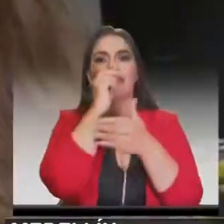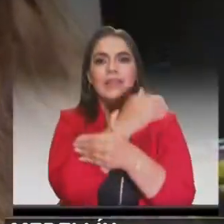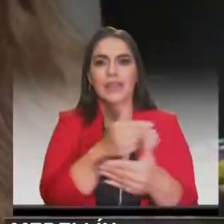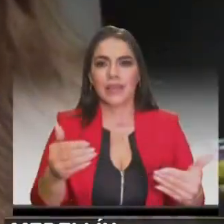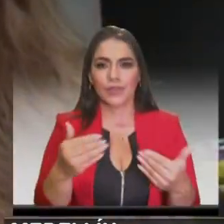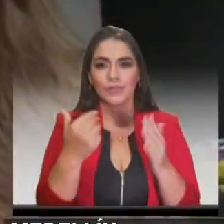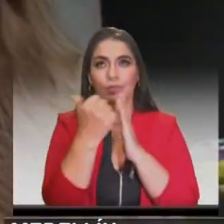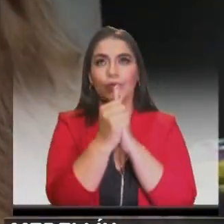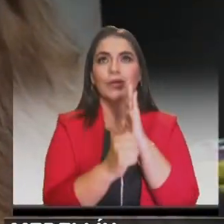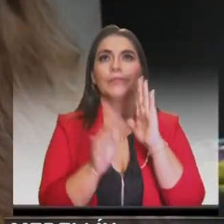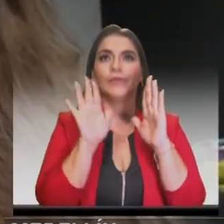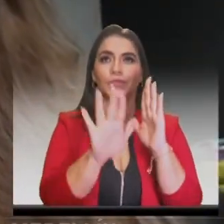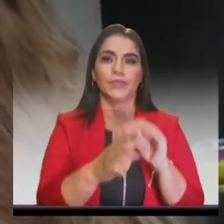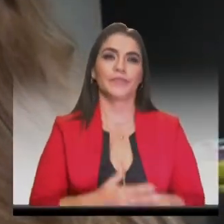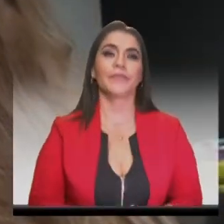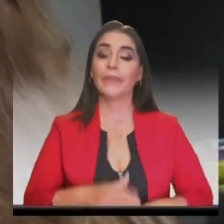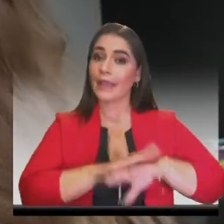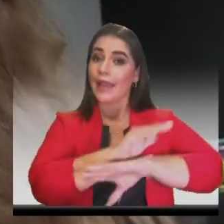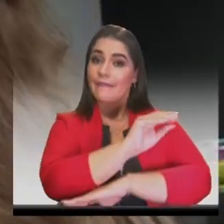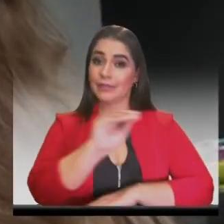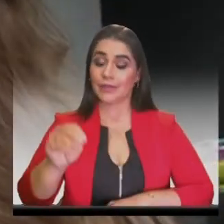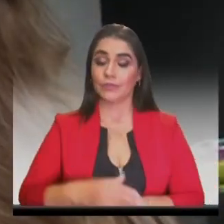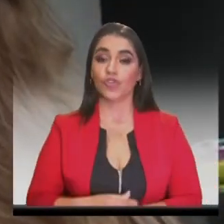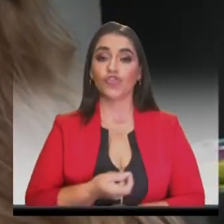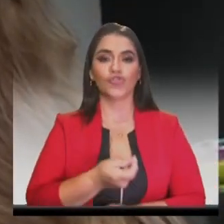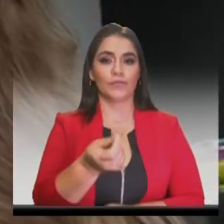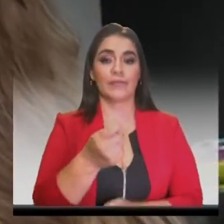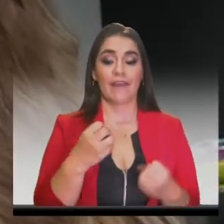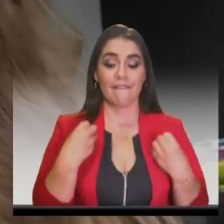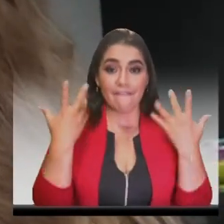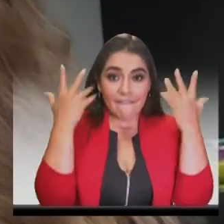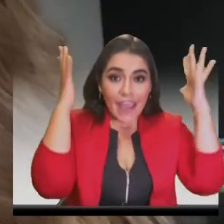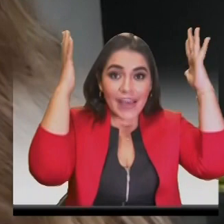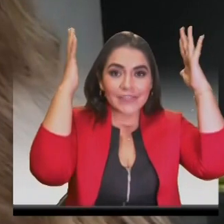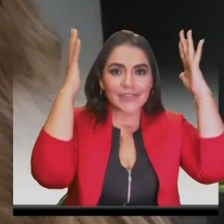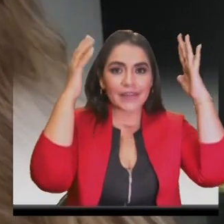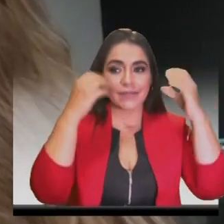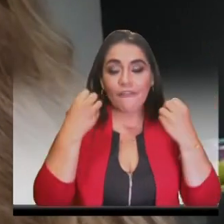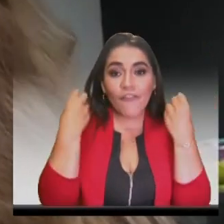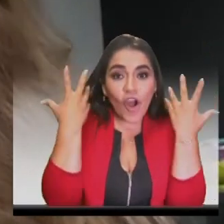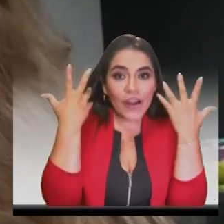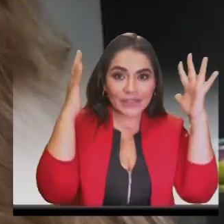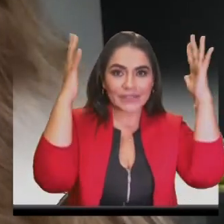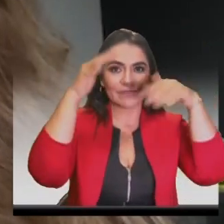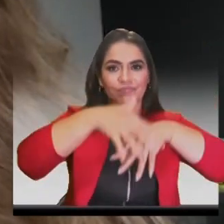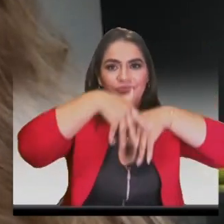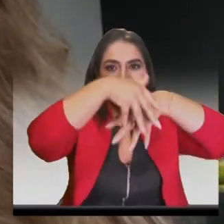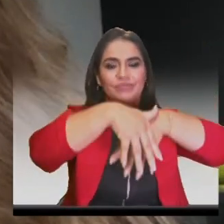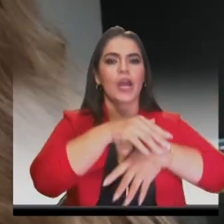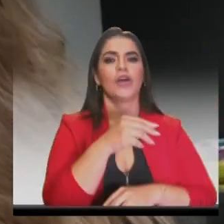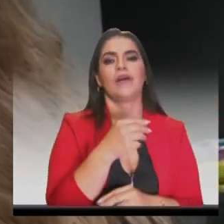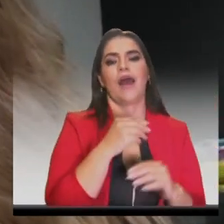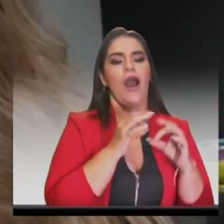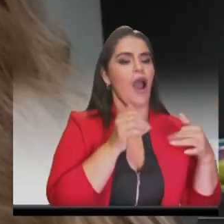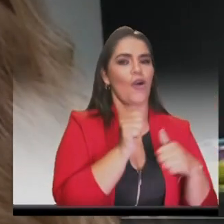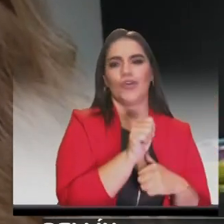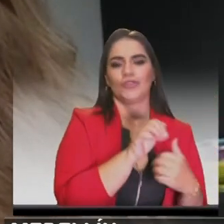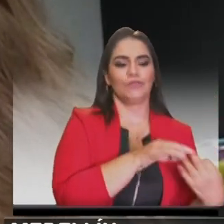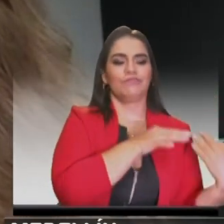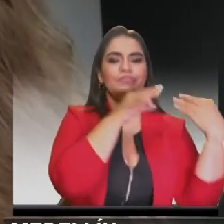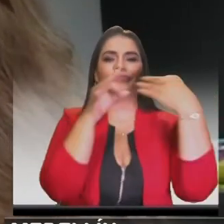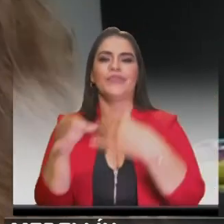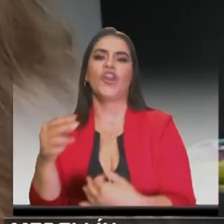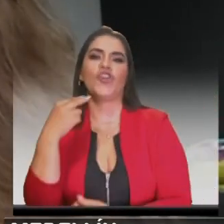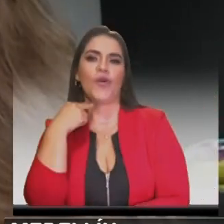Les queremos contar que la Feria de Flores será en noviembre, que traeremos una feria histórica desde la virtualidad, pero que además de